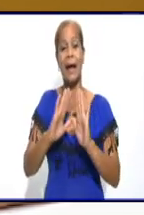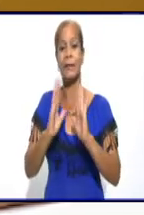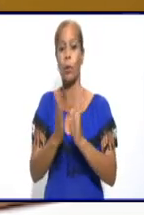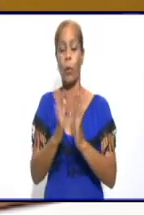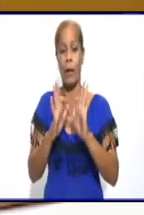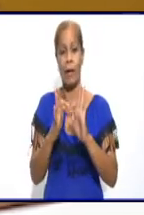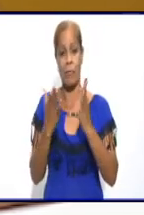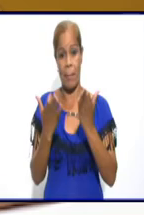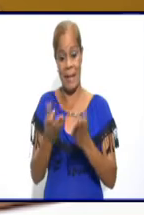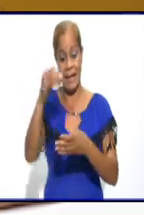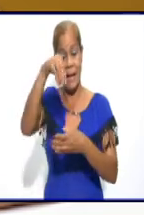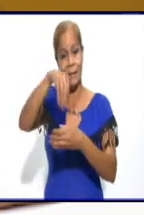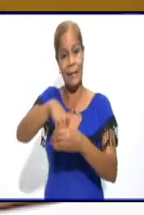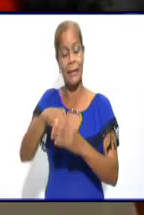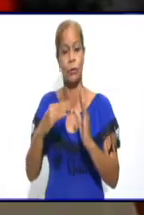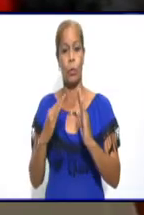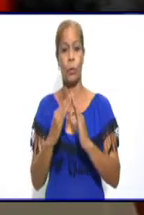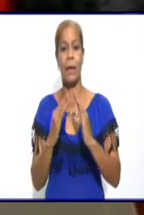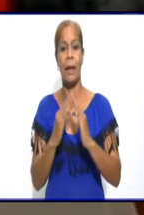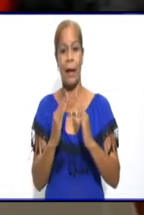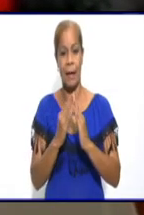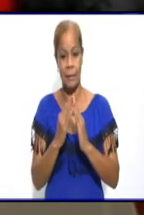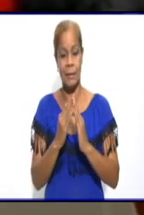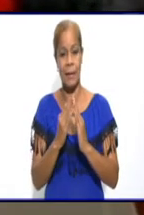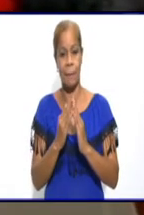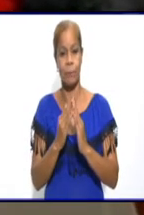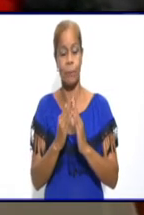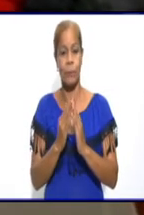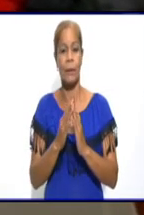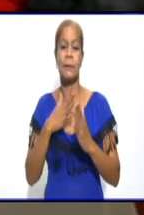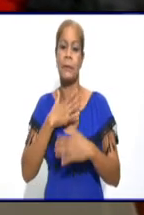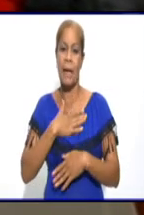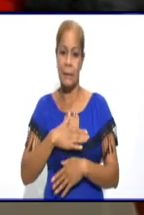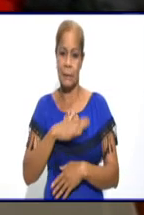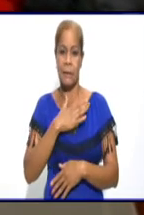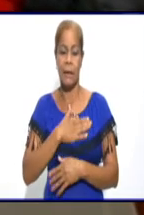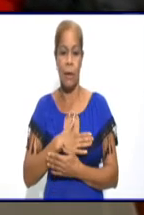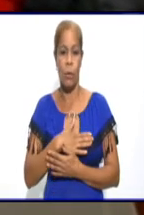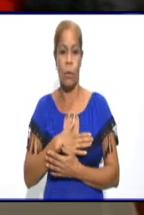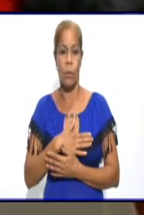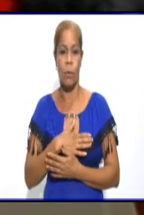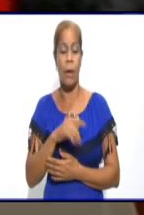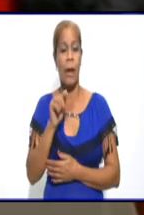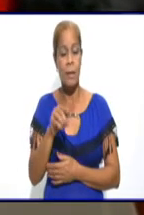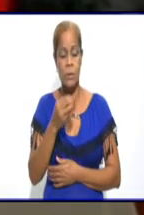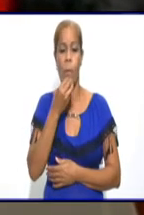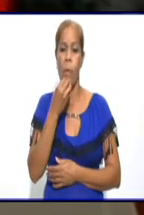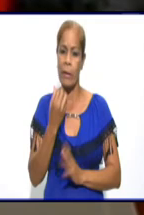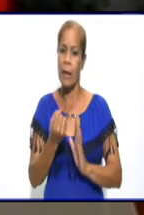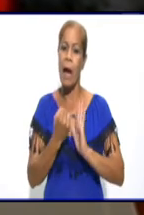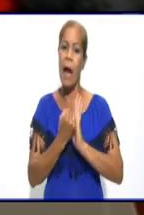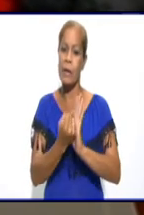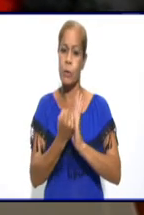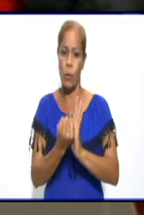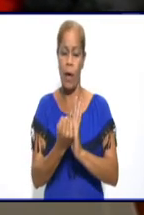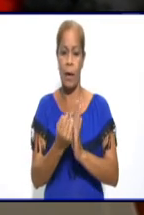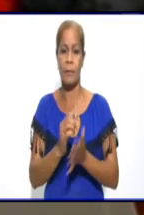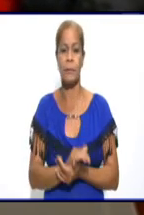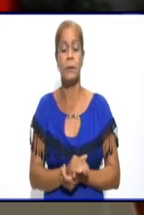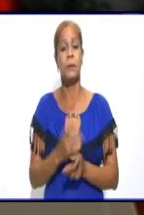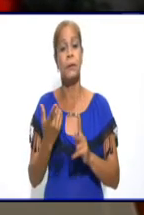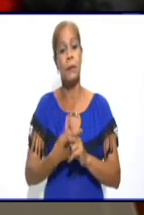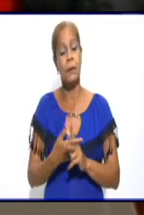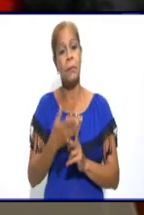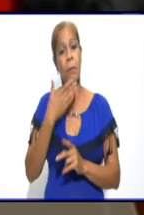están dentro del hogar los entretenidos tranquilos eso puede ayudar a funcionar y bueno en los